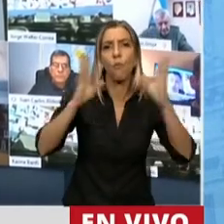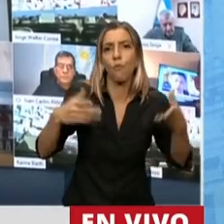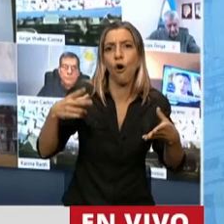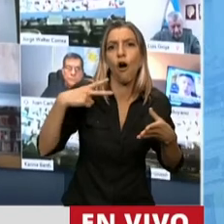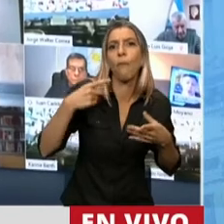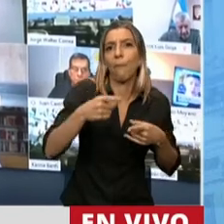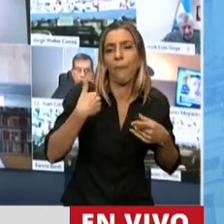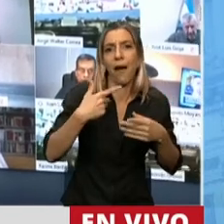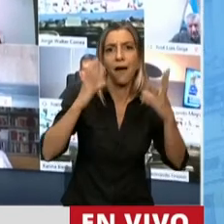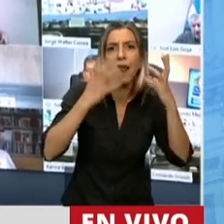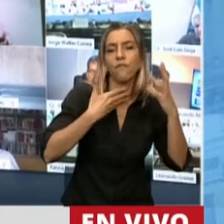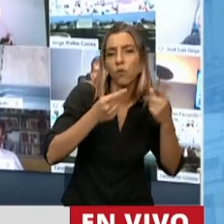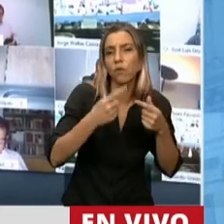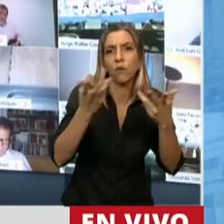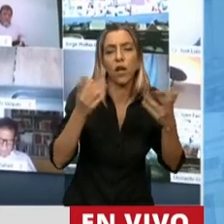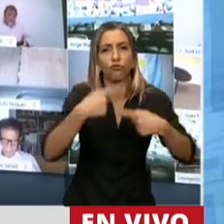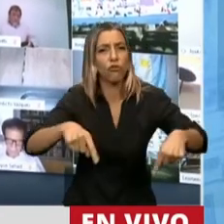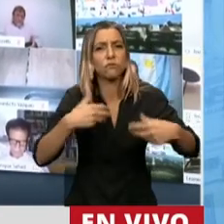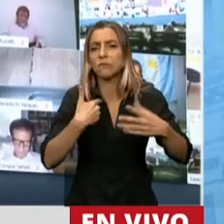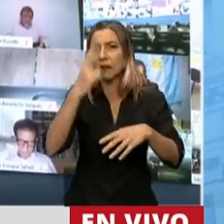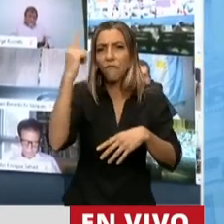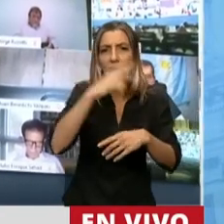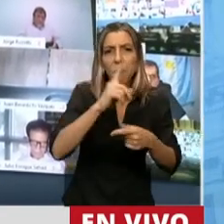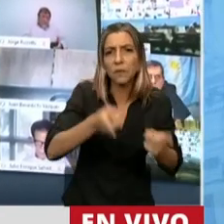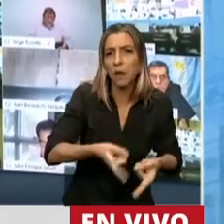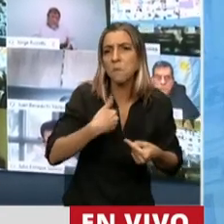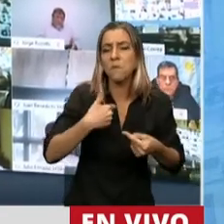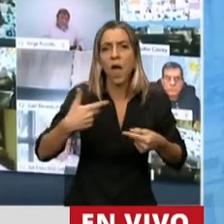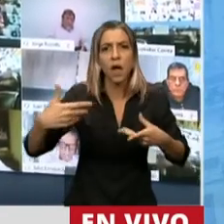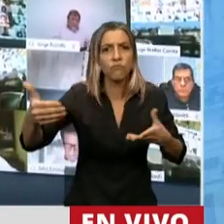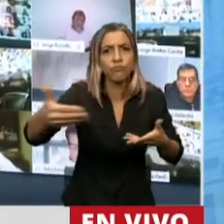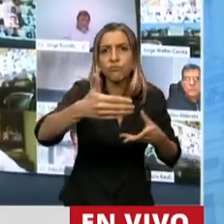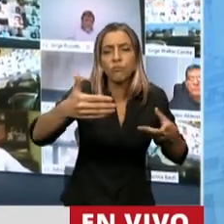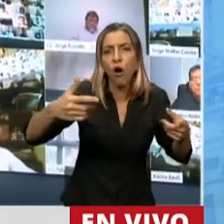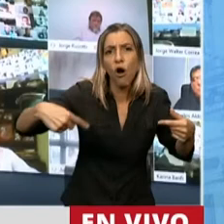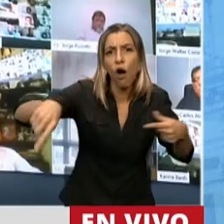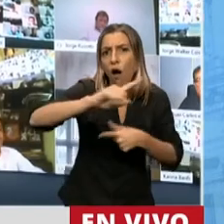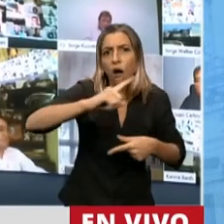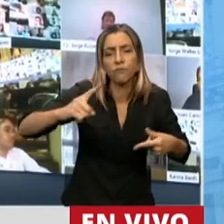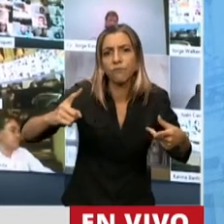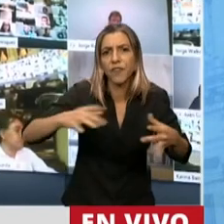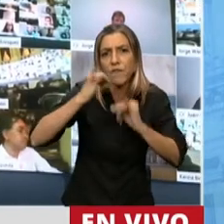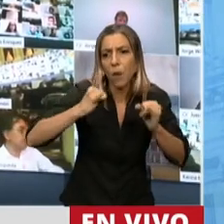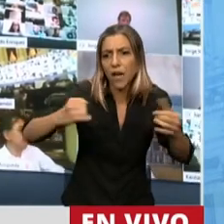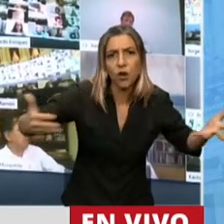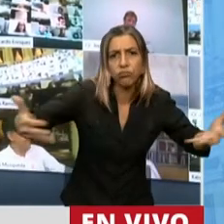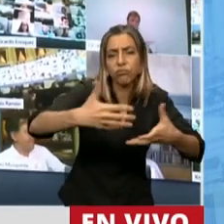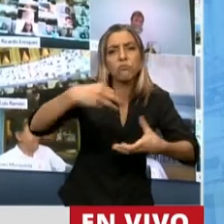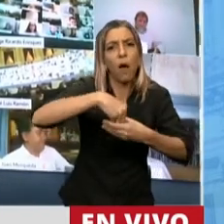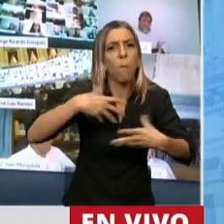fue de la PRI, junto con los enfermeros, fueron las primeras profesiones que dieron base y